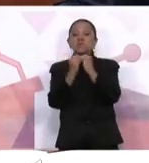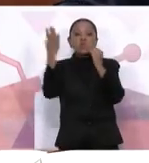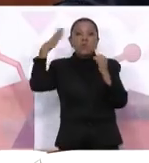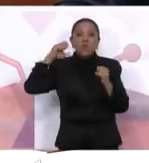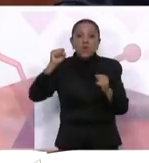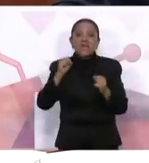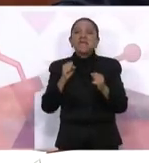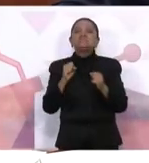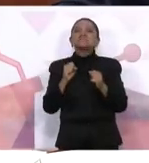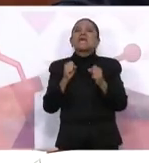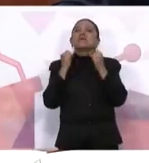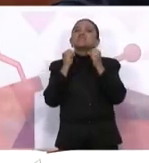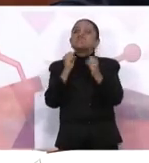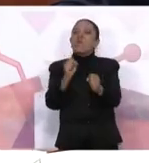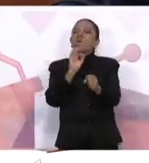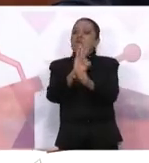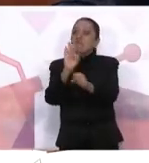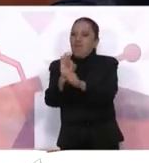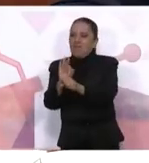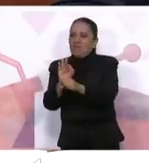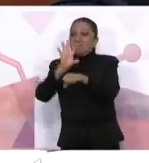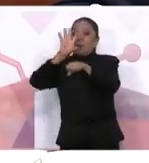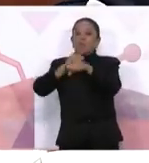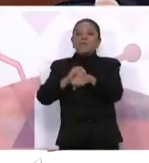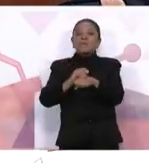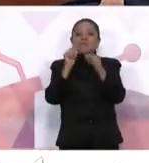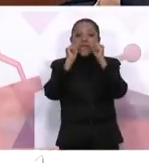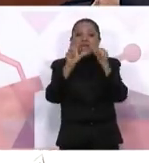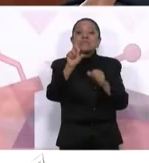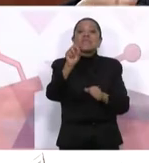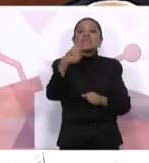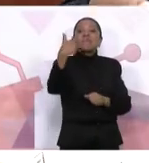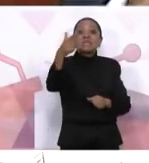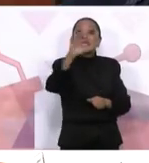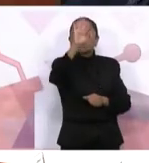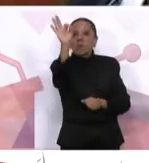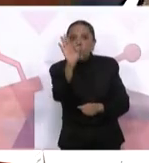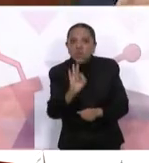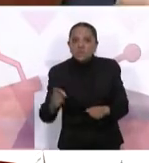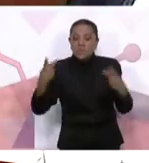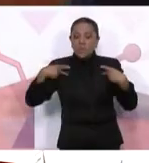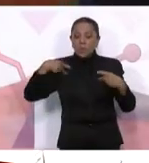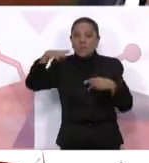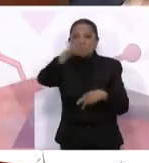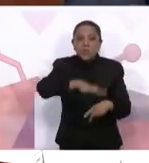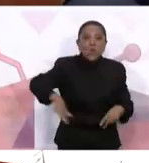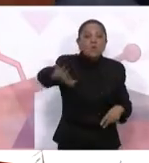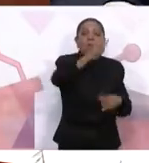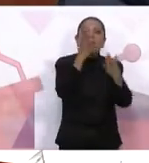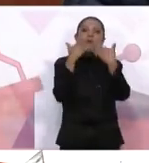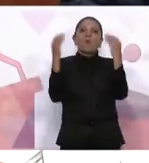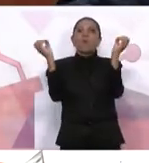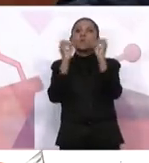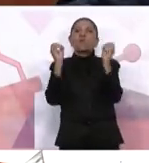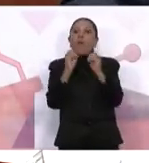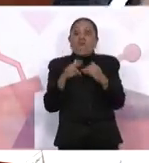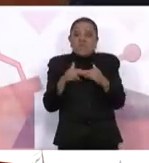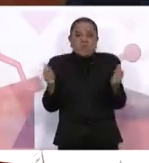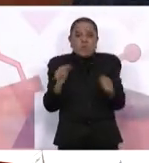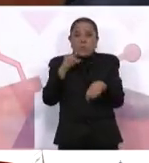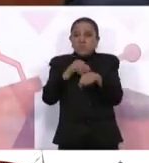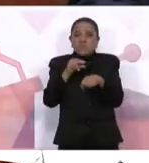permitirnos atender al 37% de la población morelense que no tiene ningún servicio médico